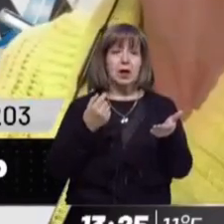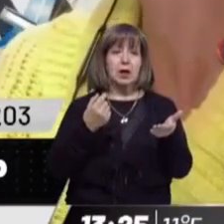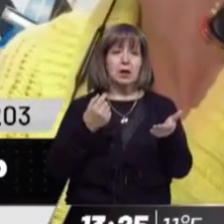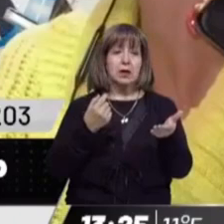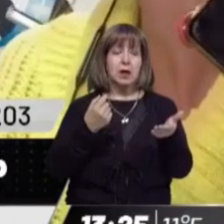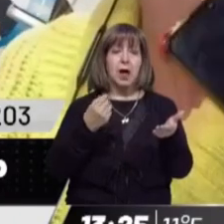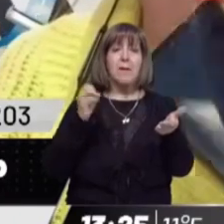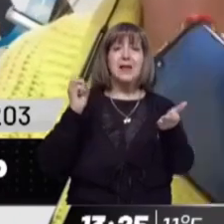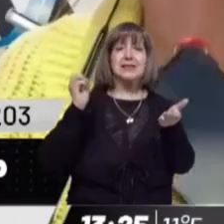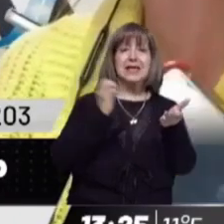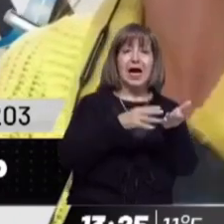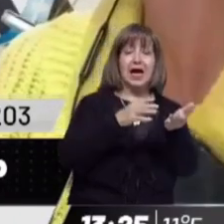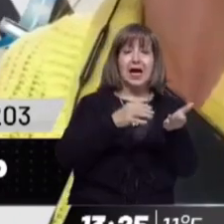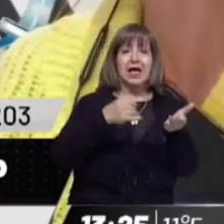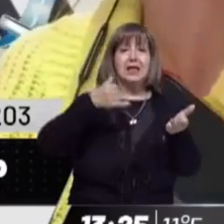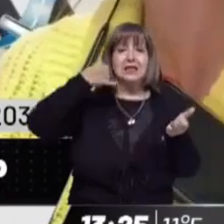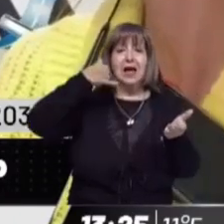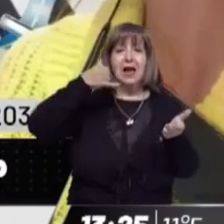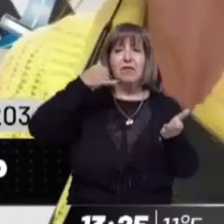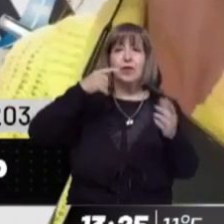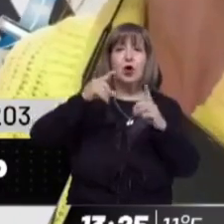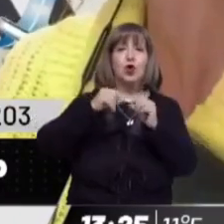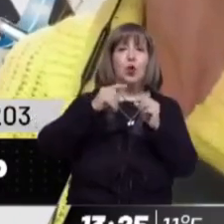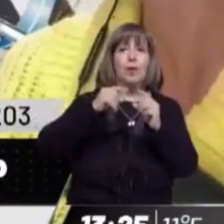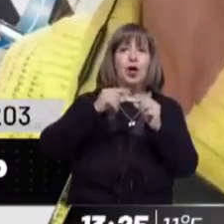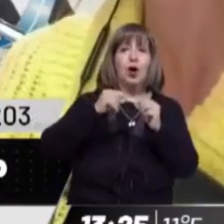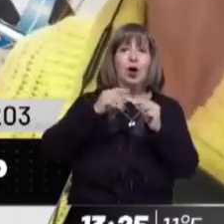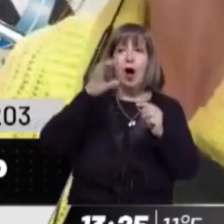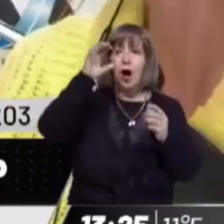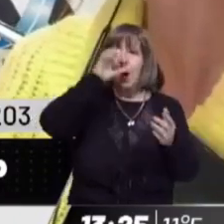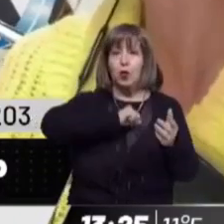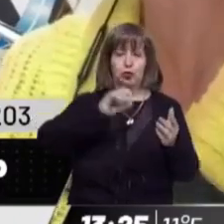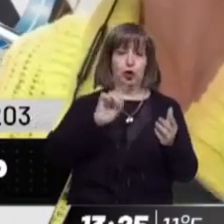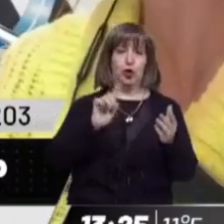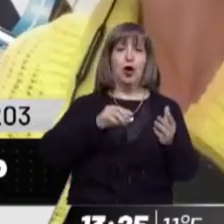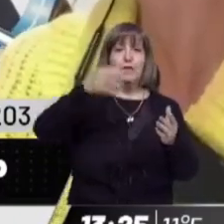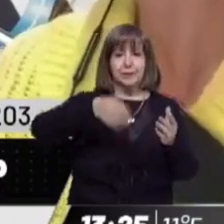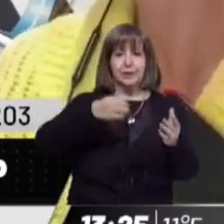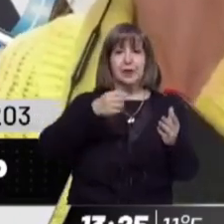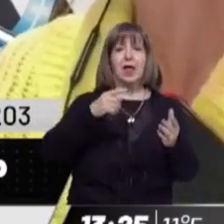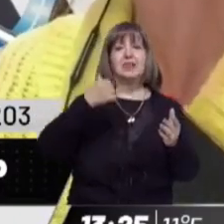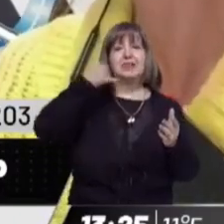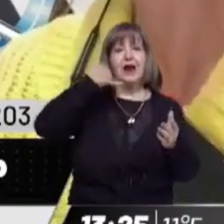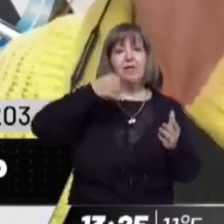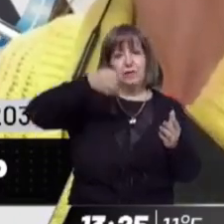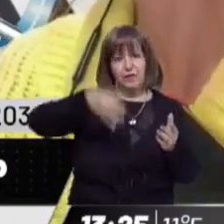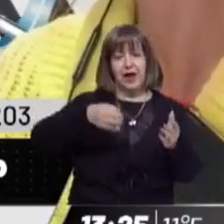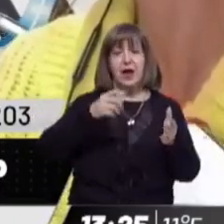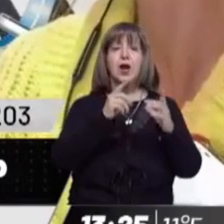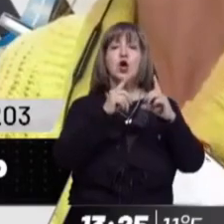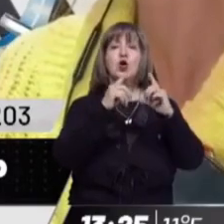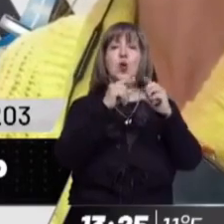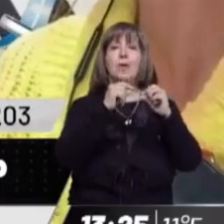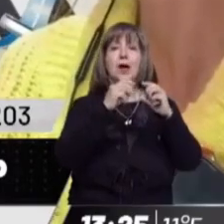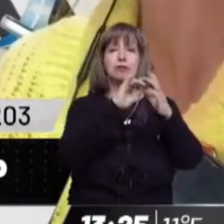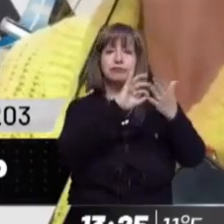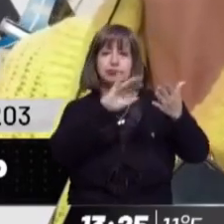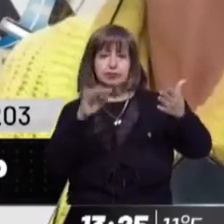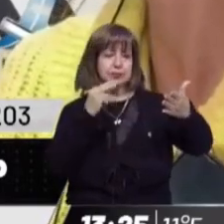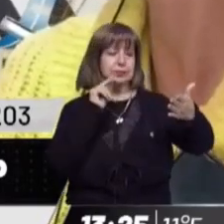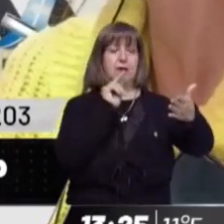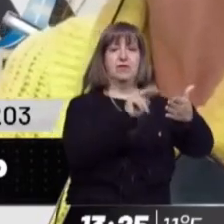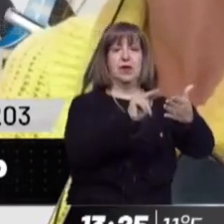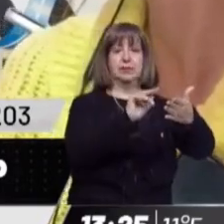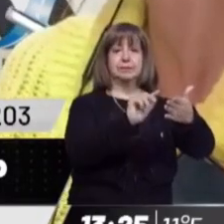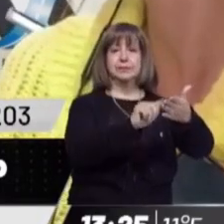ningún mensaje con un teléfono, un número oculto, eso desde ya. Es decir, tiene que estar identificado el teléfono. De